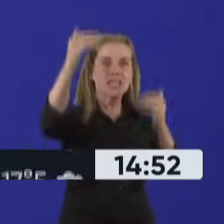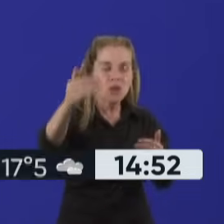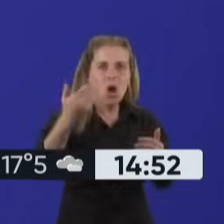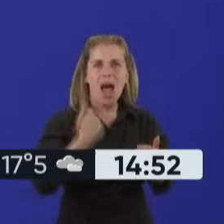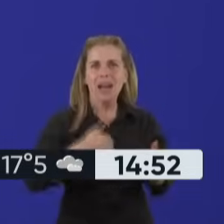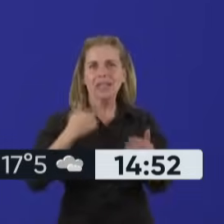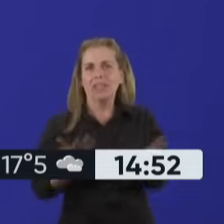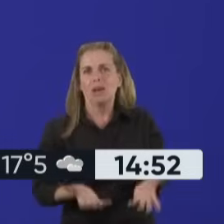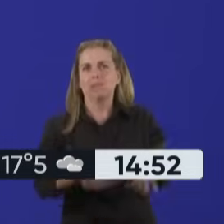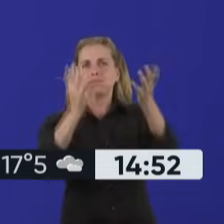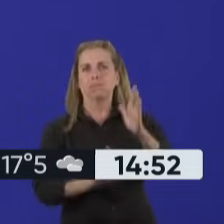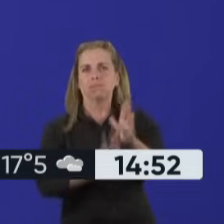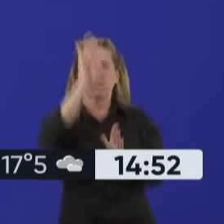3.